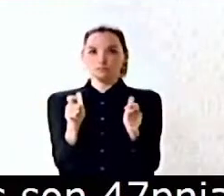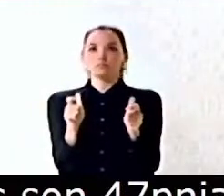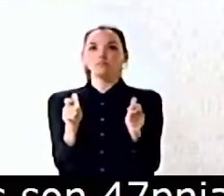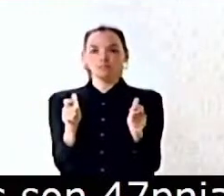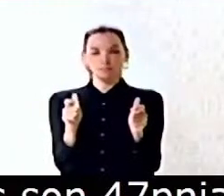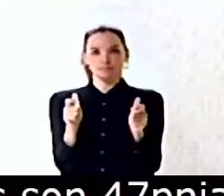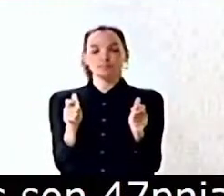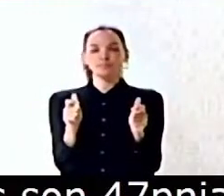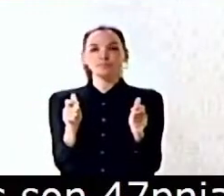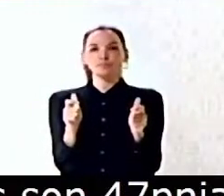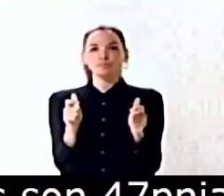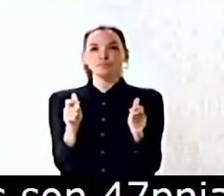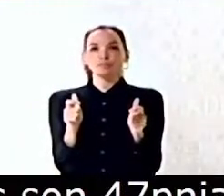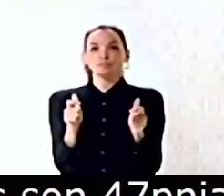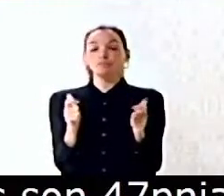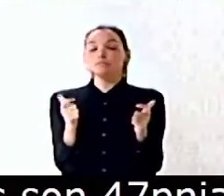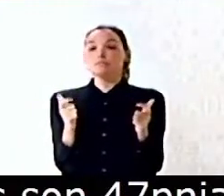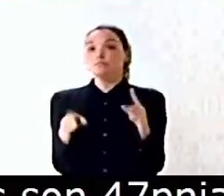hospitales.